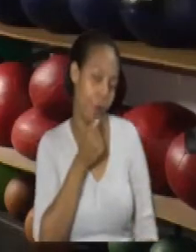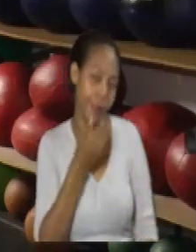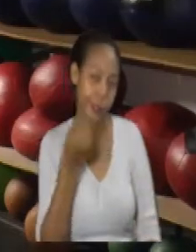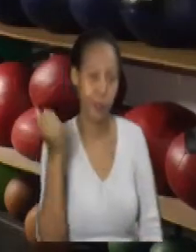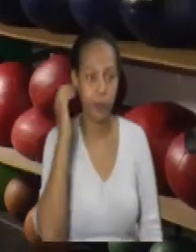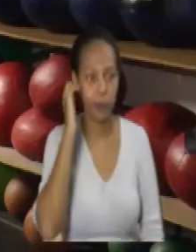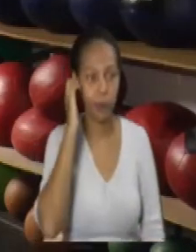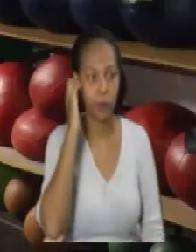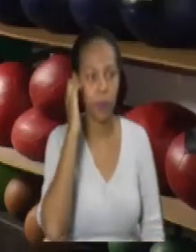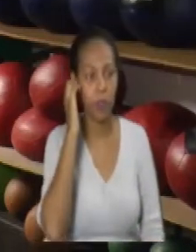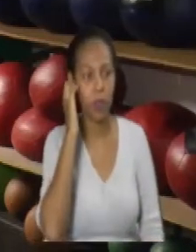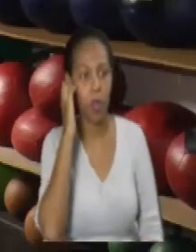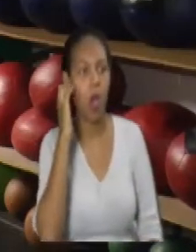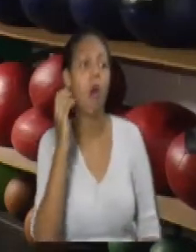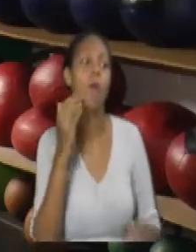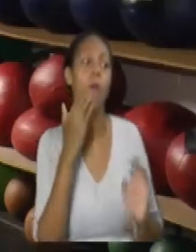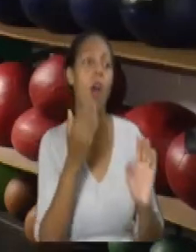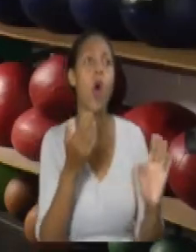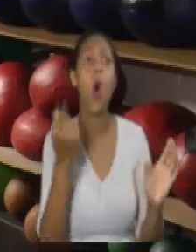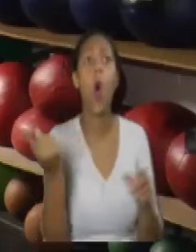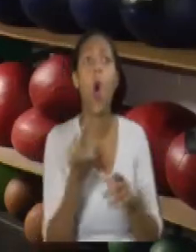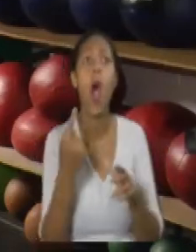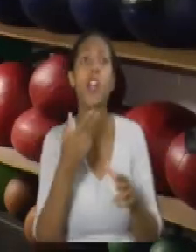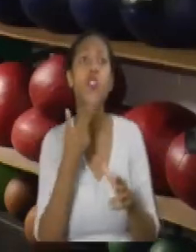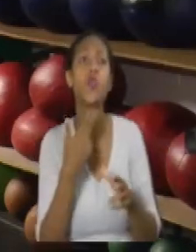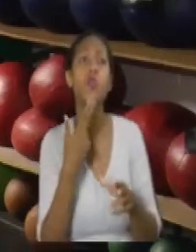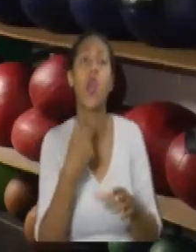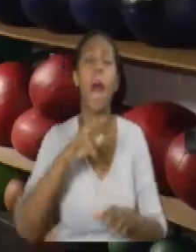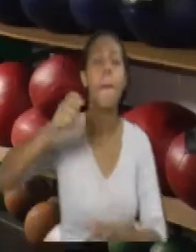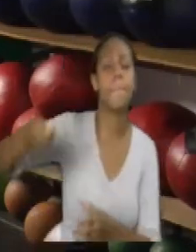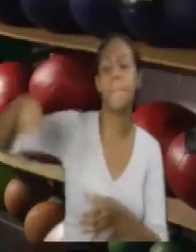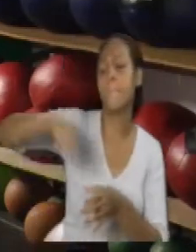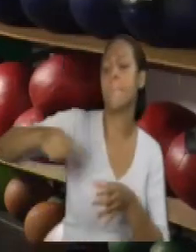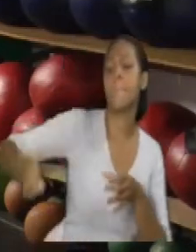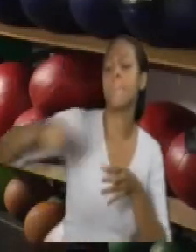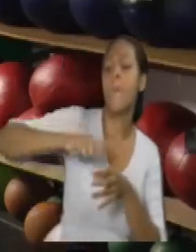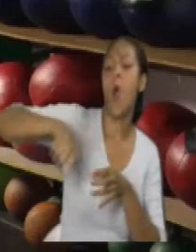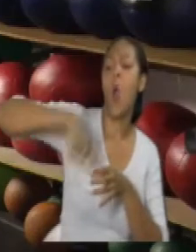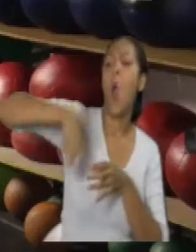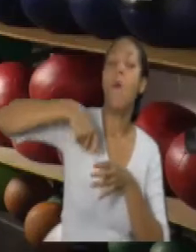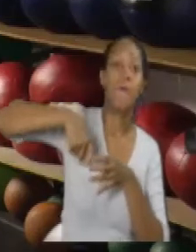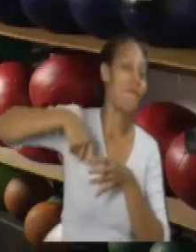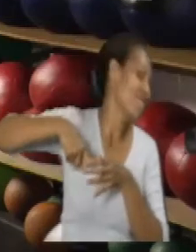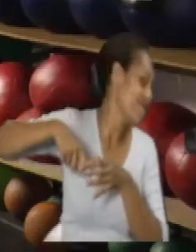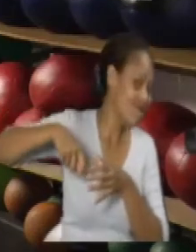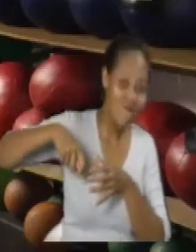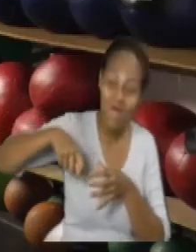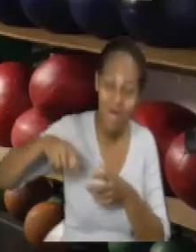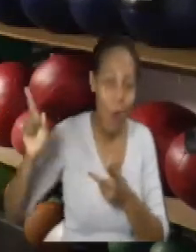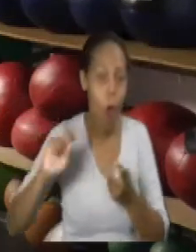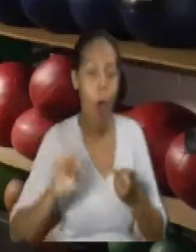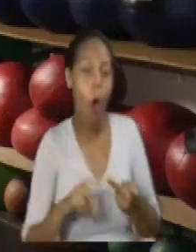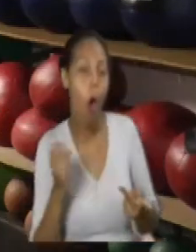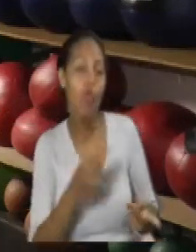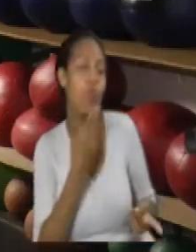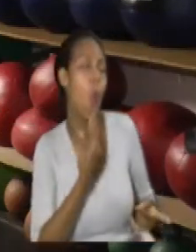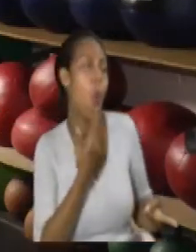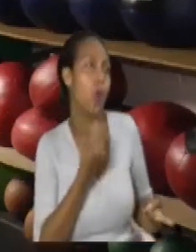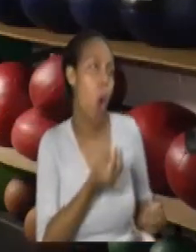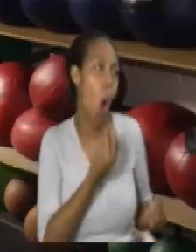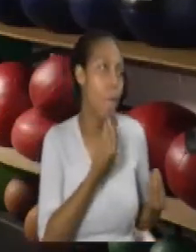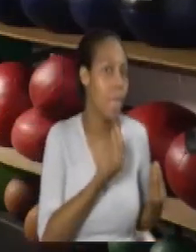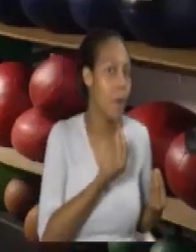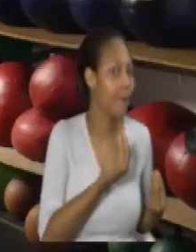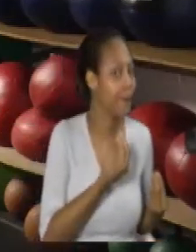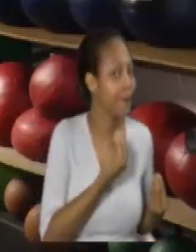los jugos con mucho azúcar. Entonces esos son alimentos o bebidas que de pronto no les van a